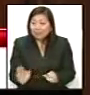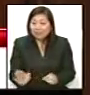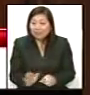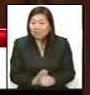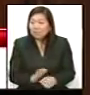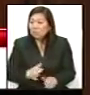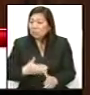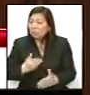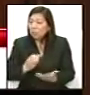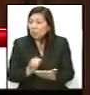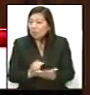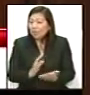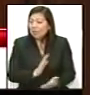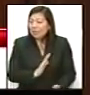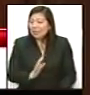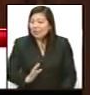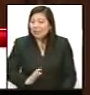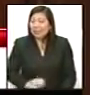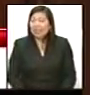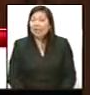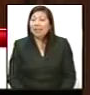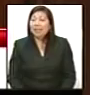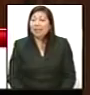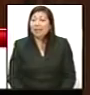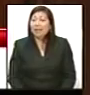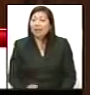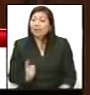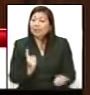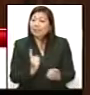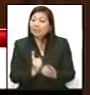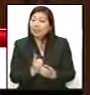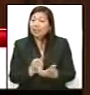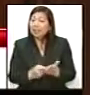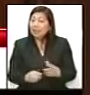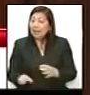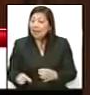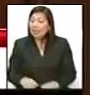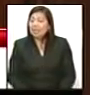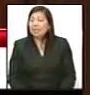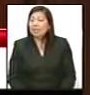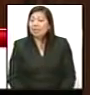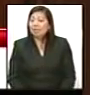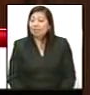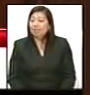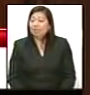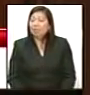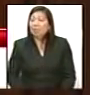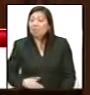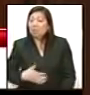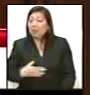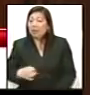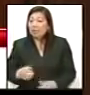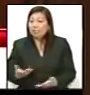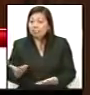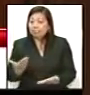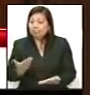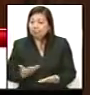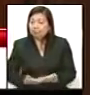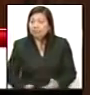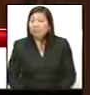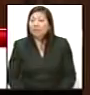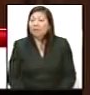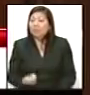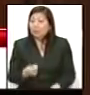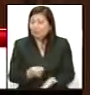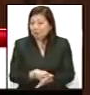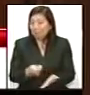no puede contratar con el Estado. Y los señores que han hecho lo que han hecho, van a poder hacerlo. Y además, como han